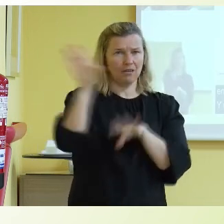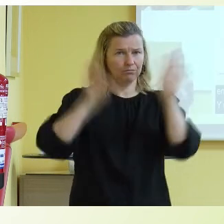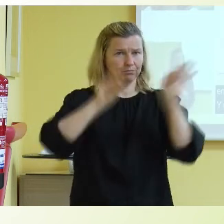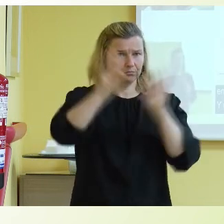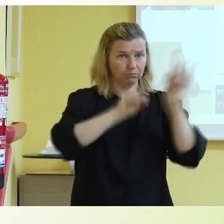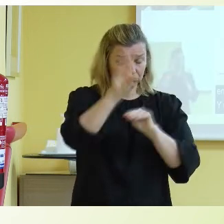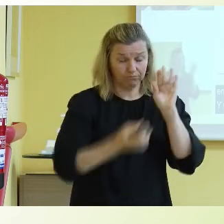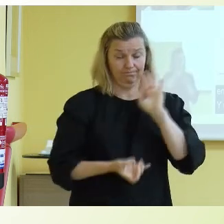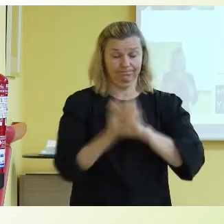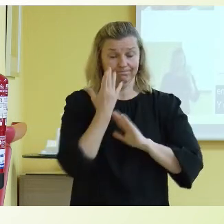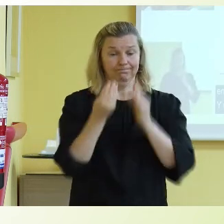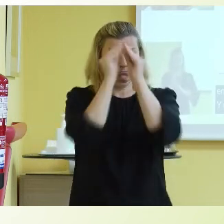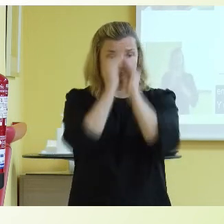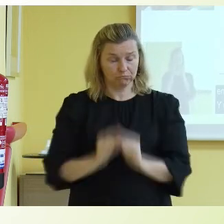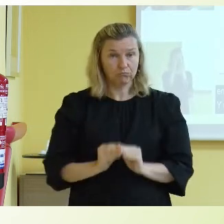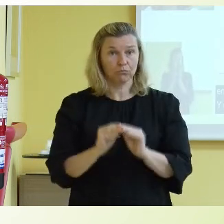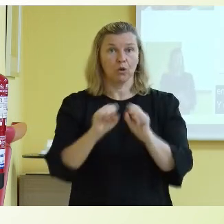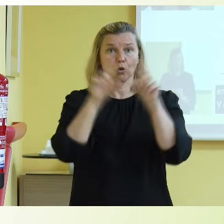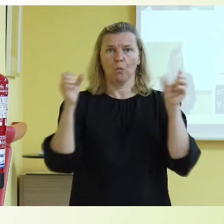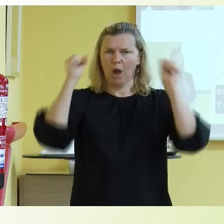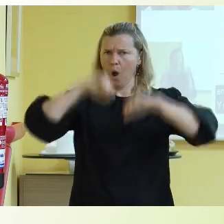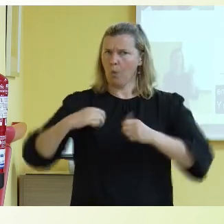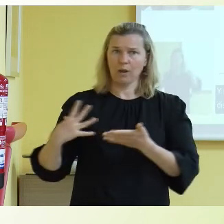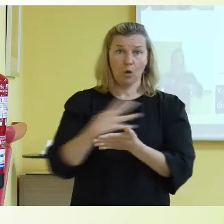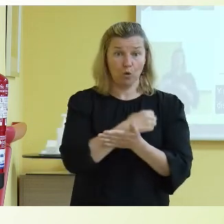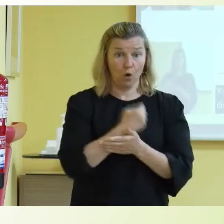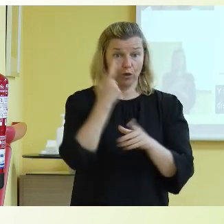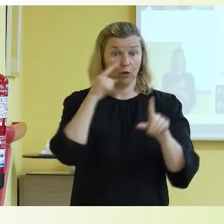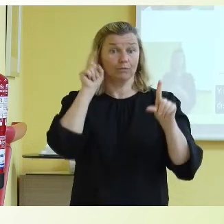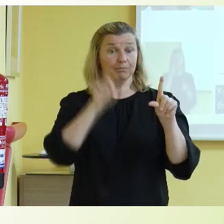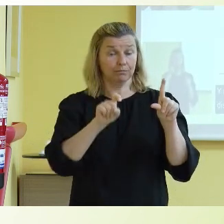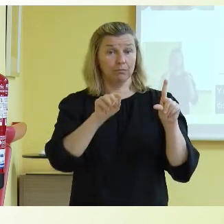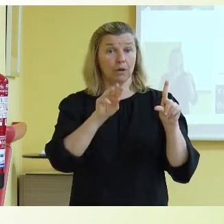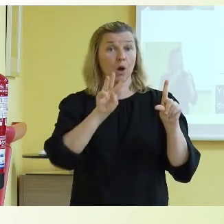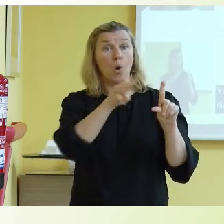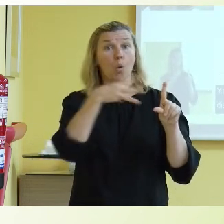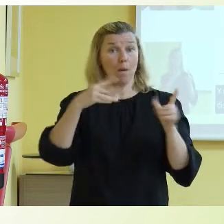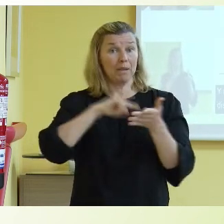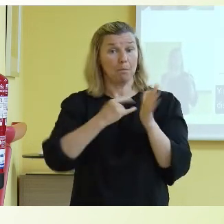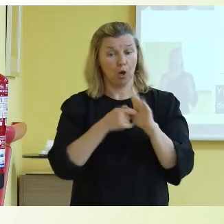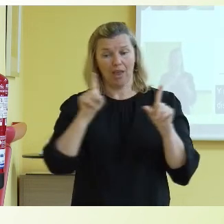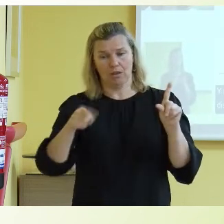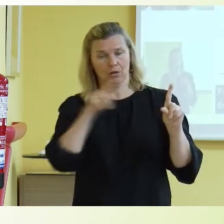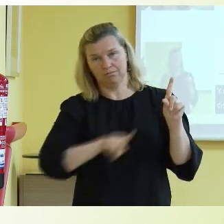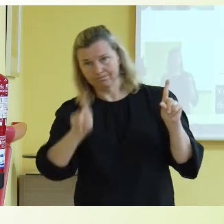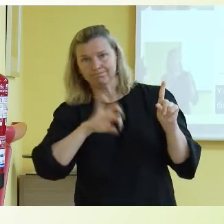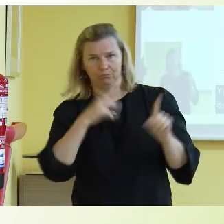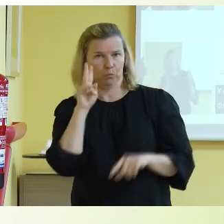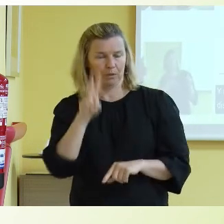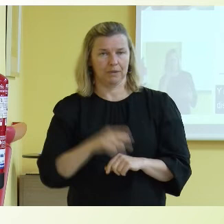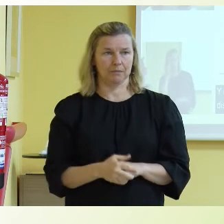un documento de consenso que podéis encontrar en el enlace a la web del proyecto.